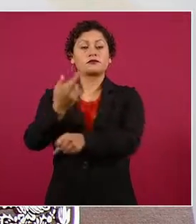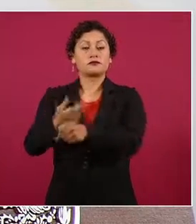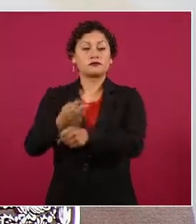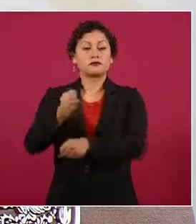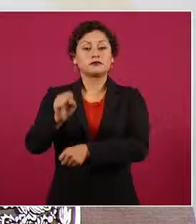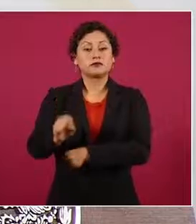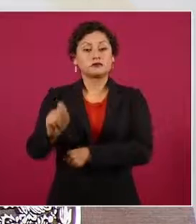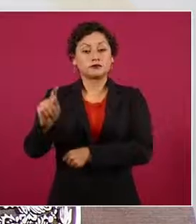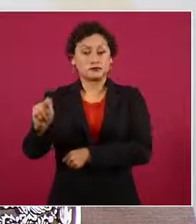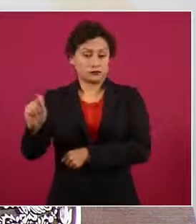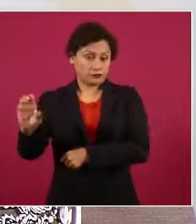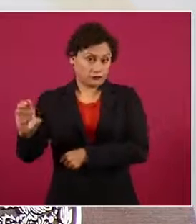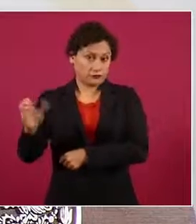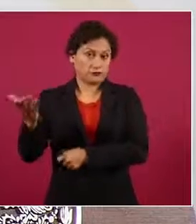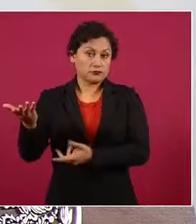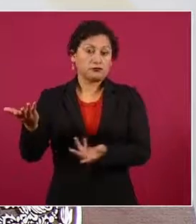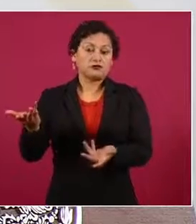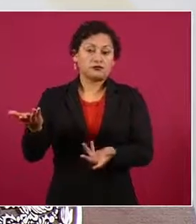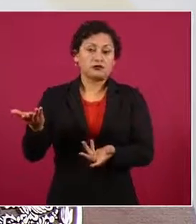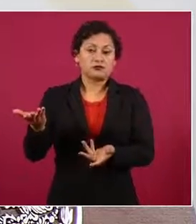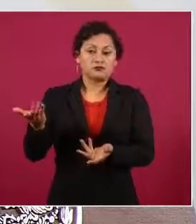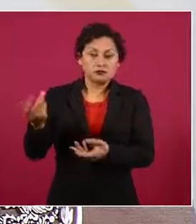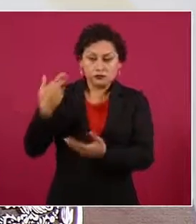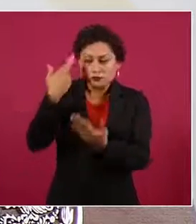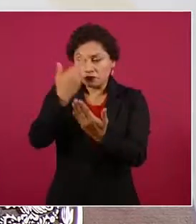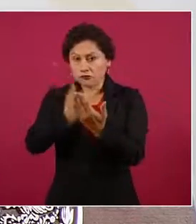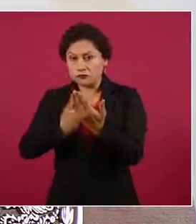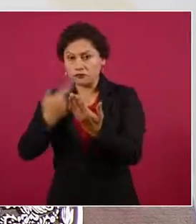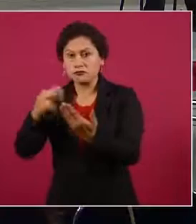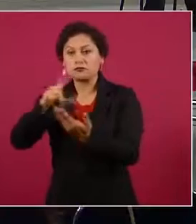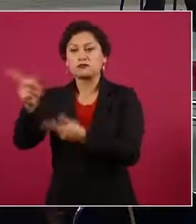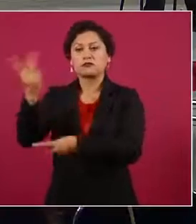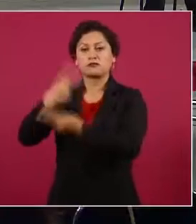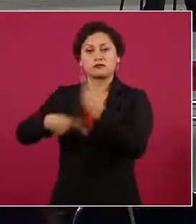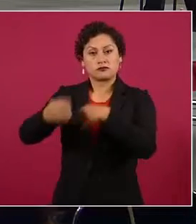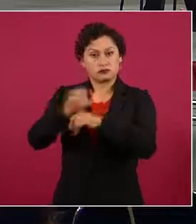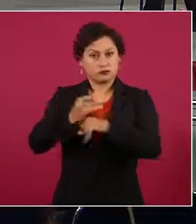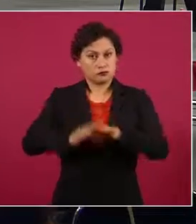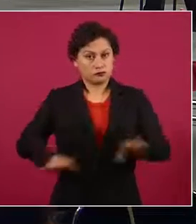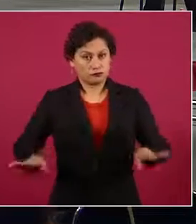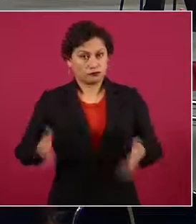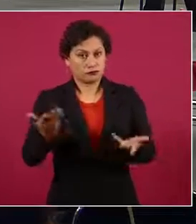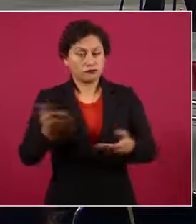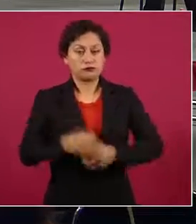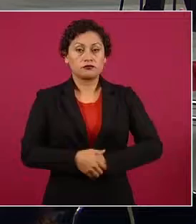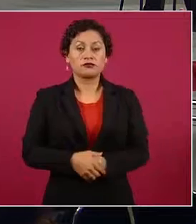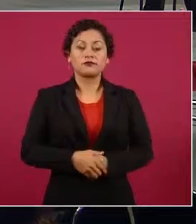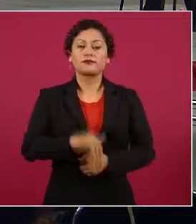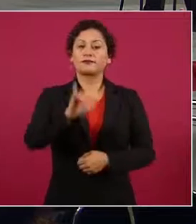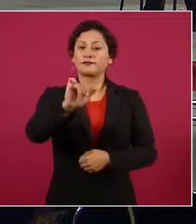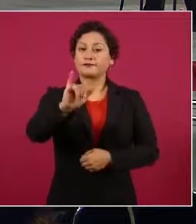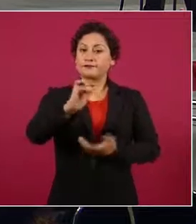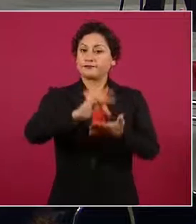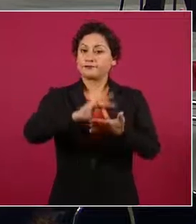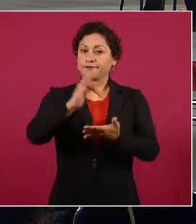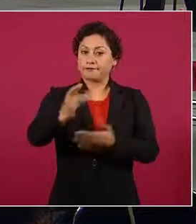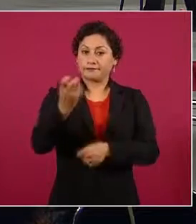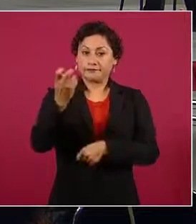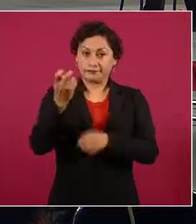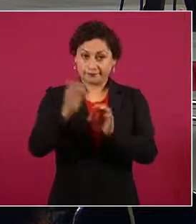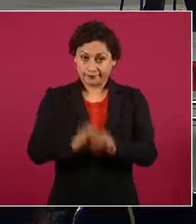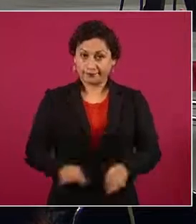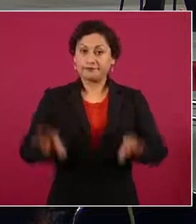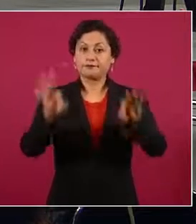nos informe sobre este caso que estás denunciando. Sí, gracias, presidente. Este es un caso muy importante